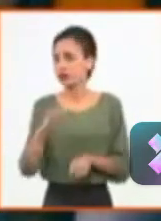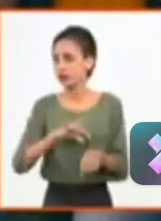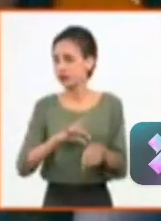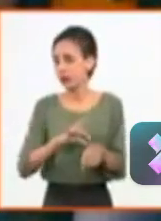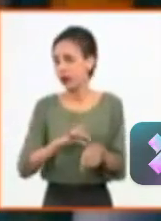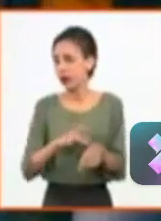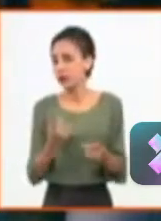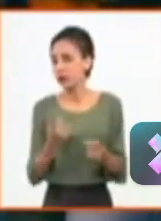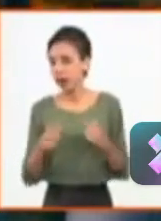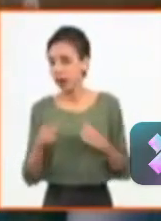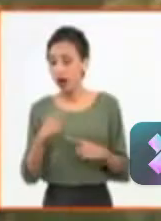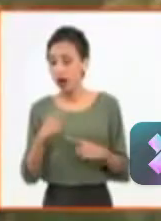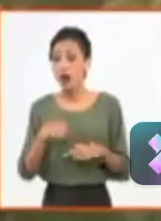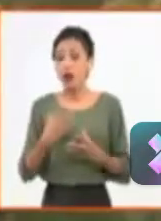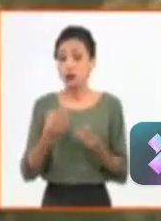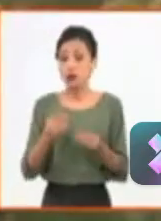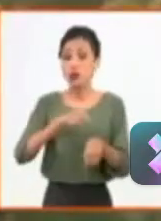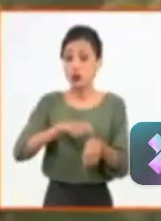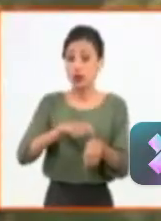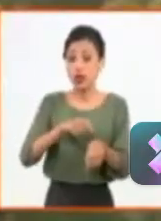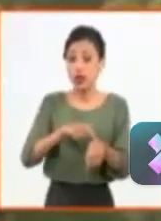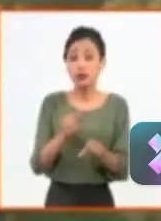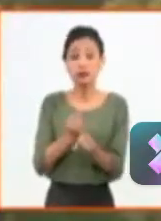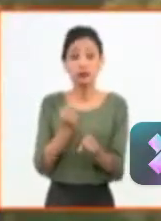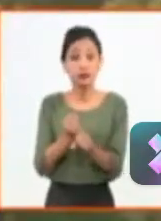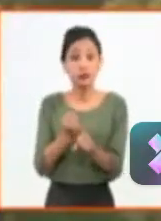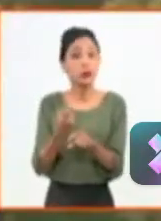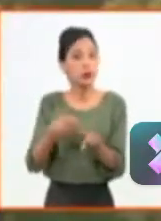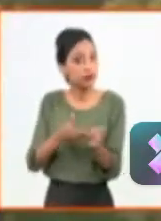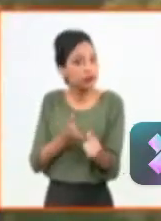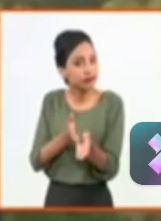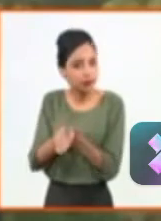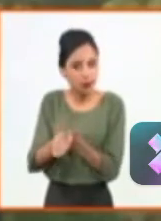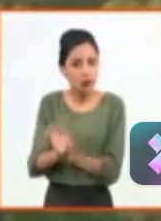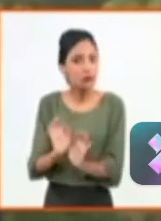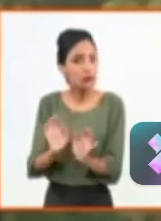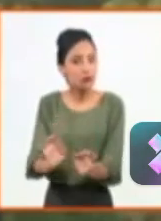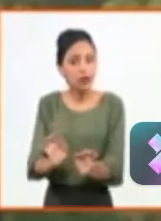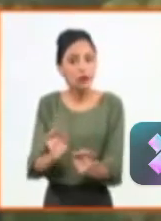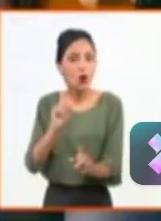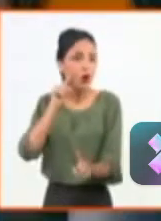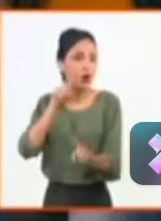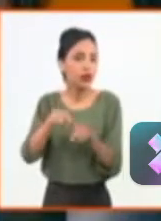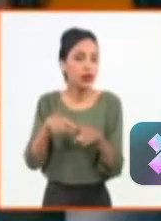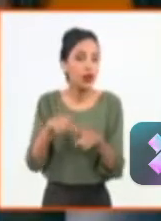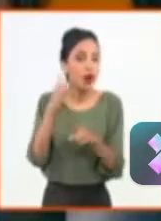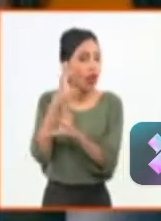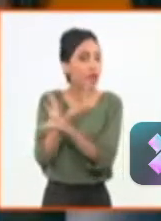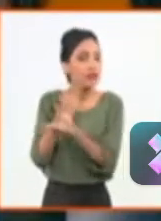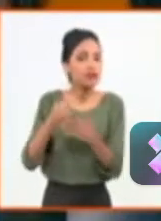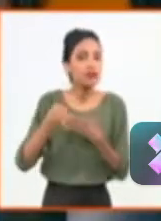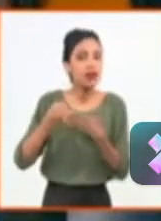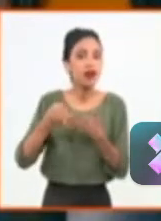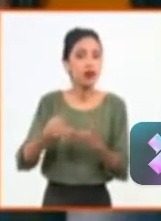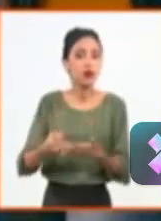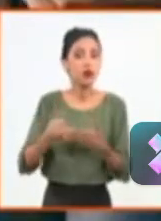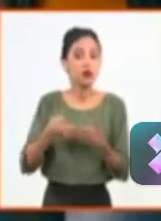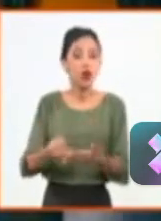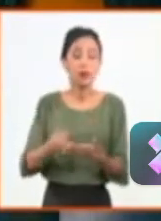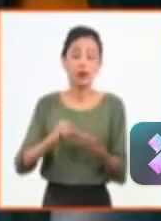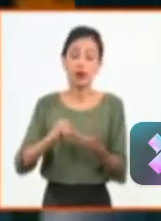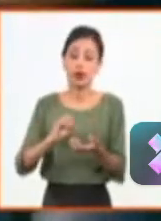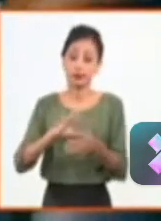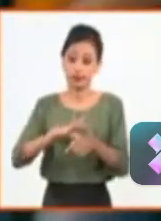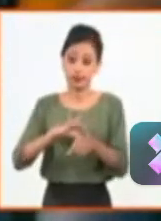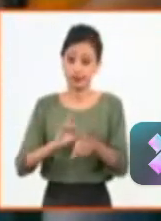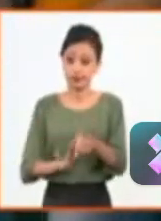pasado, ha pasado mucho tiempo. Ella ha seguido trabajando también en función desde la ciencia, de contribuir a enfrentar a la pandemia.